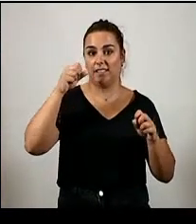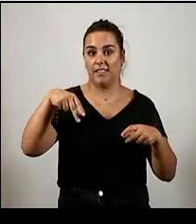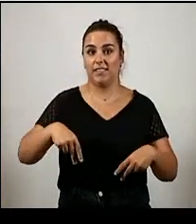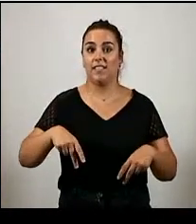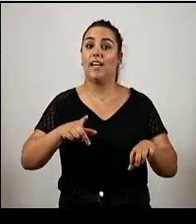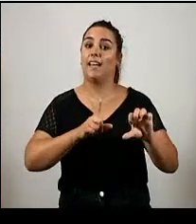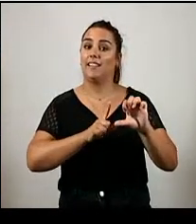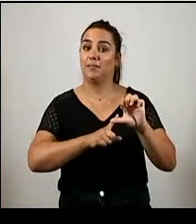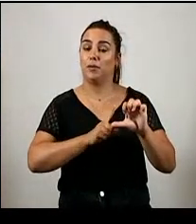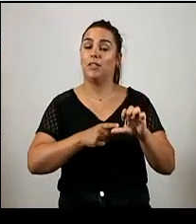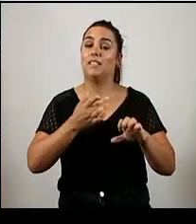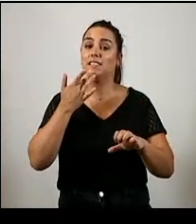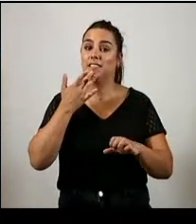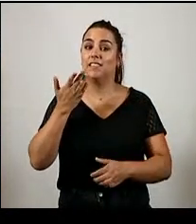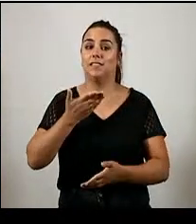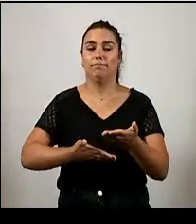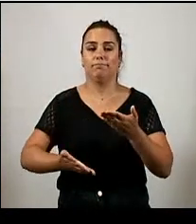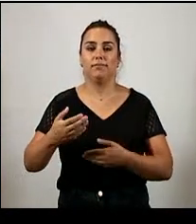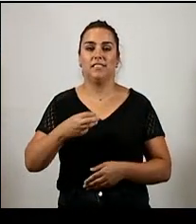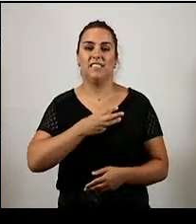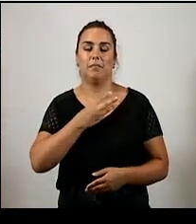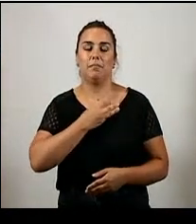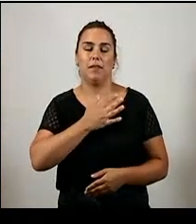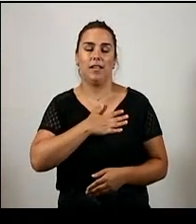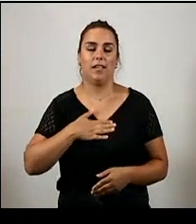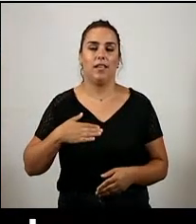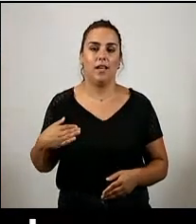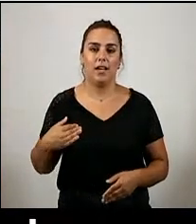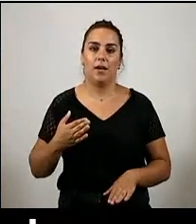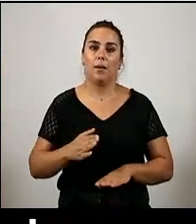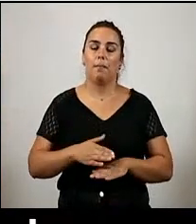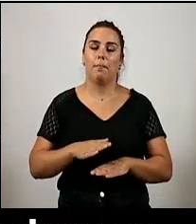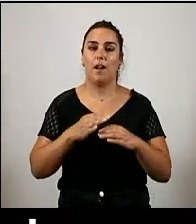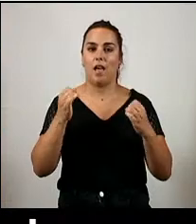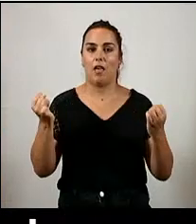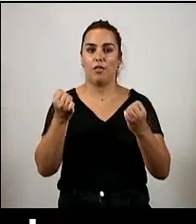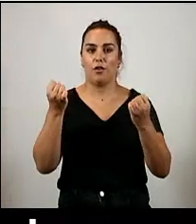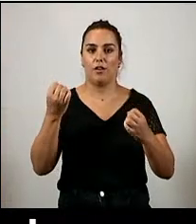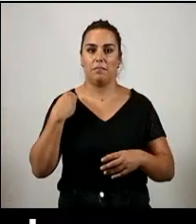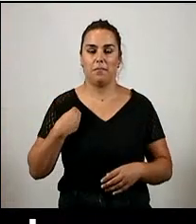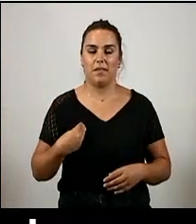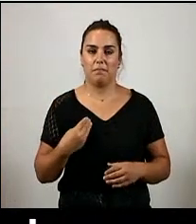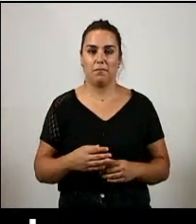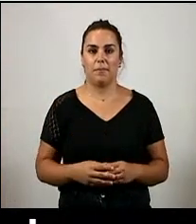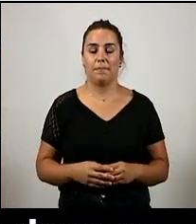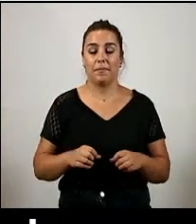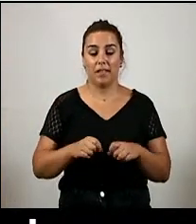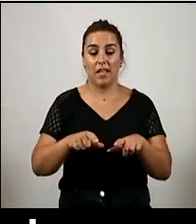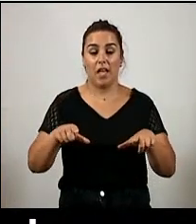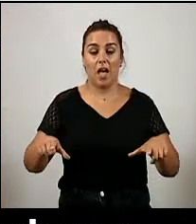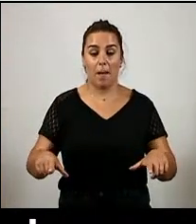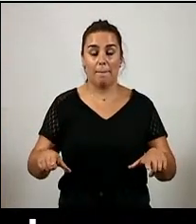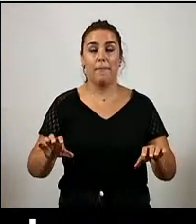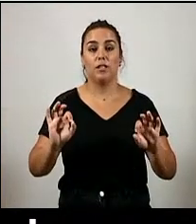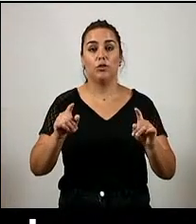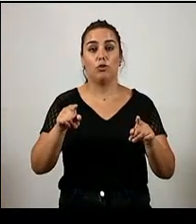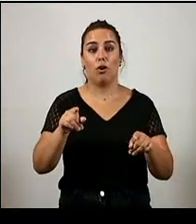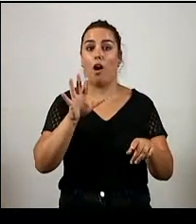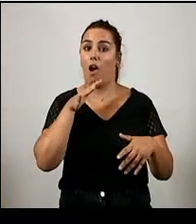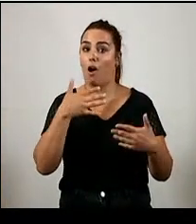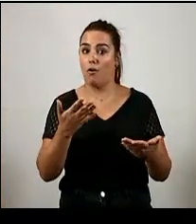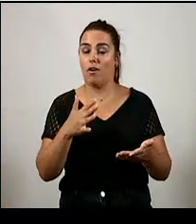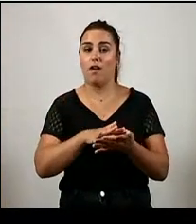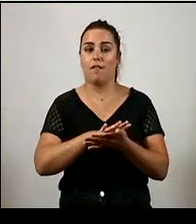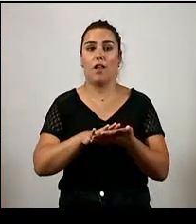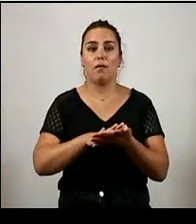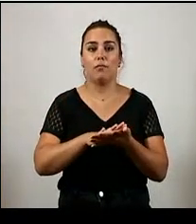quieran colaborar con el SESPE en el desarrollo de las acciones mencionadas. Y en el ámbito de la cultura, pasamos ahora,